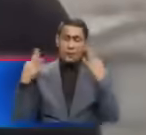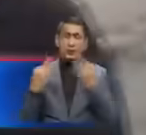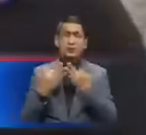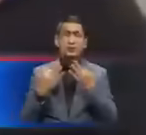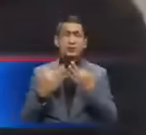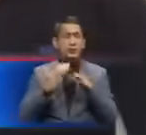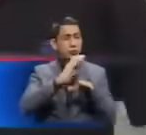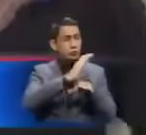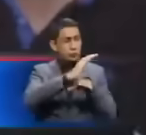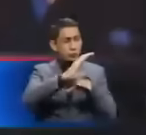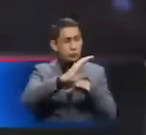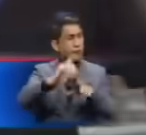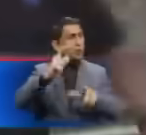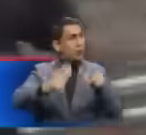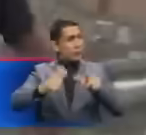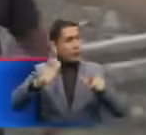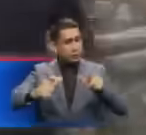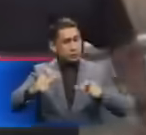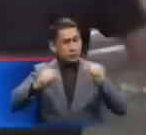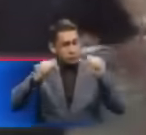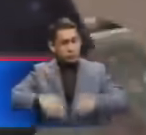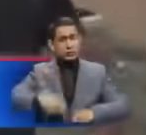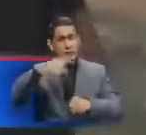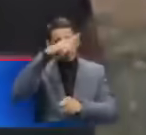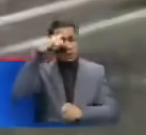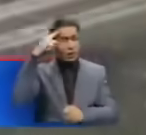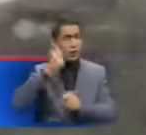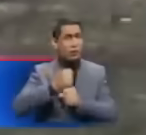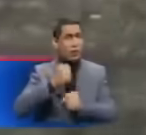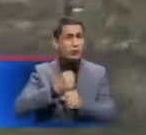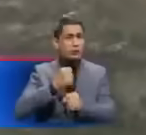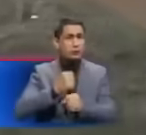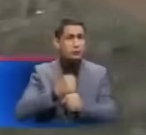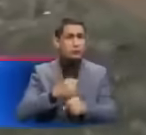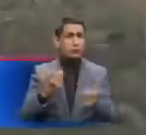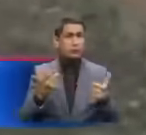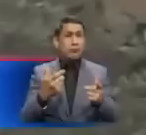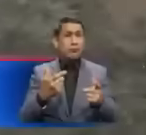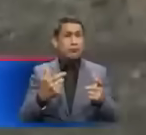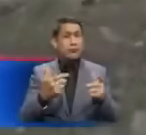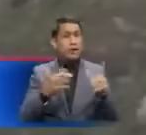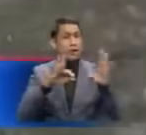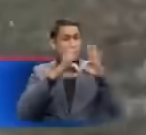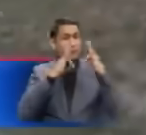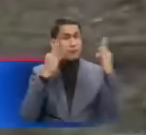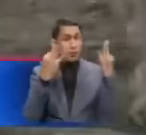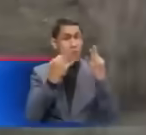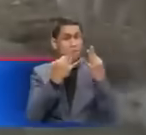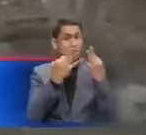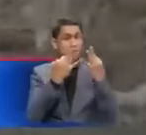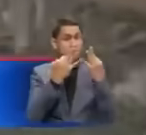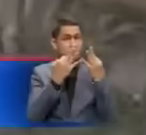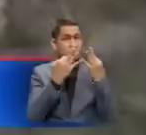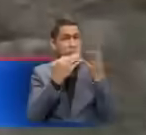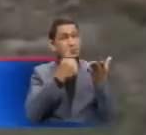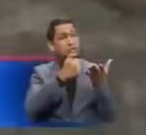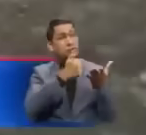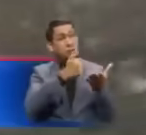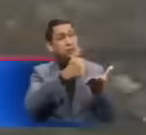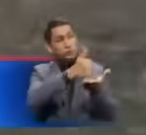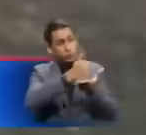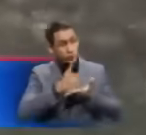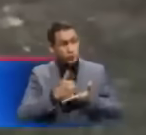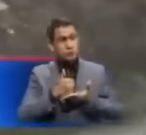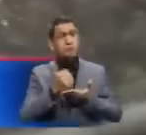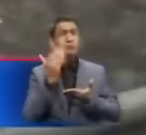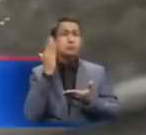vivo, ñaño, que hay maneras, hay formas de cómo ganársela, mira, a ver. Y no es que mi familia me haga la espalda, porque gracias a Dios, ahí está la televisión, mi madre, mi padre y